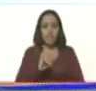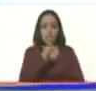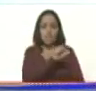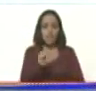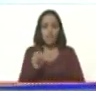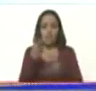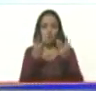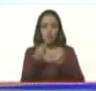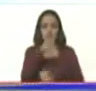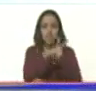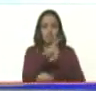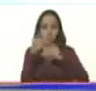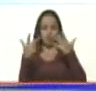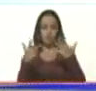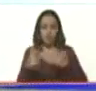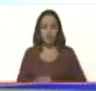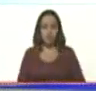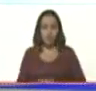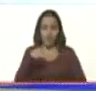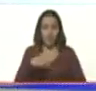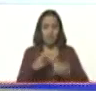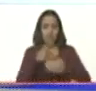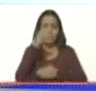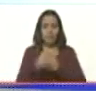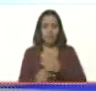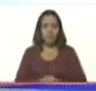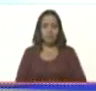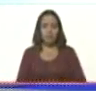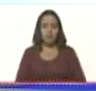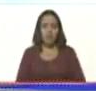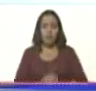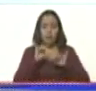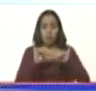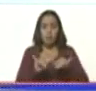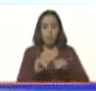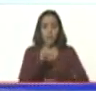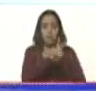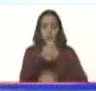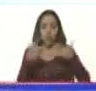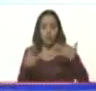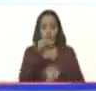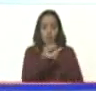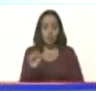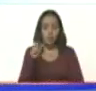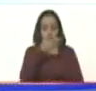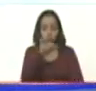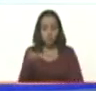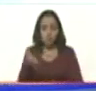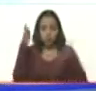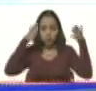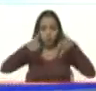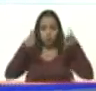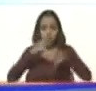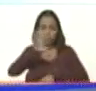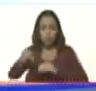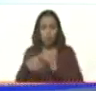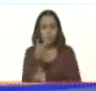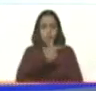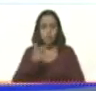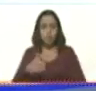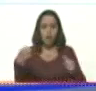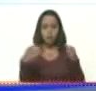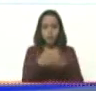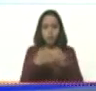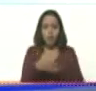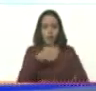número 28, presidente, de este plan, y durante estas 28 semanas usted instruyó que todo su equipo de trabajo,